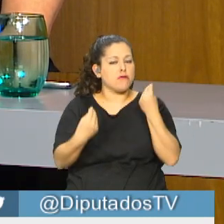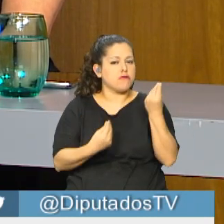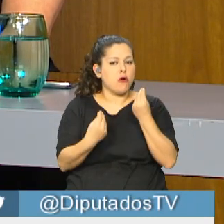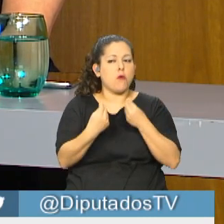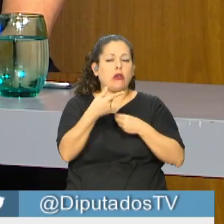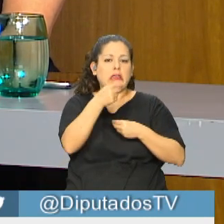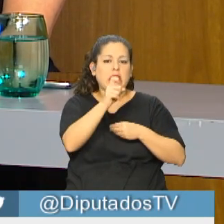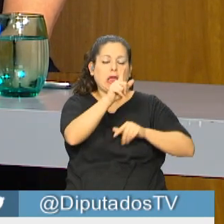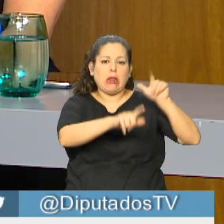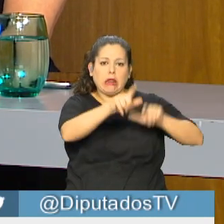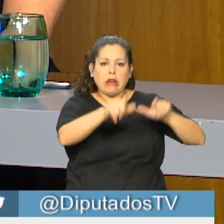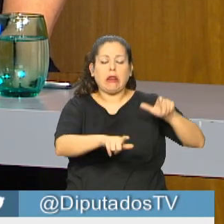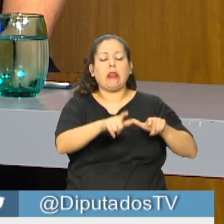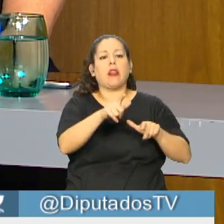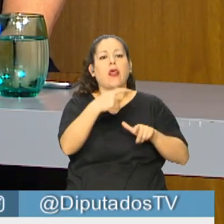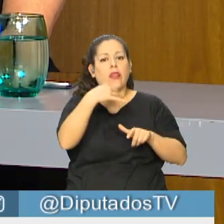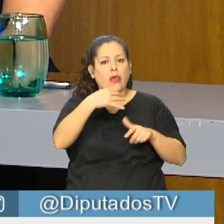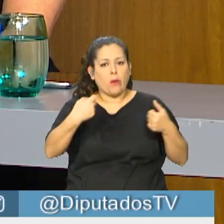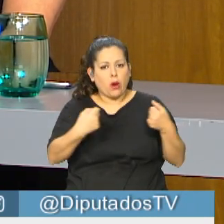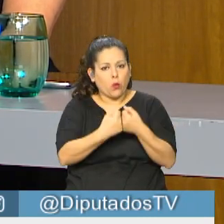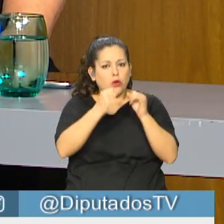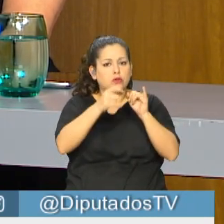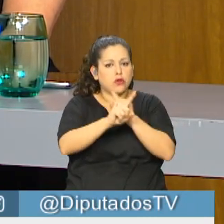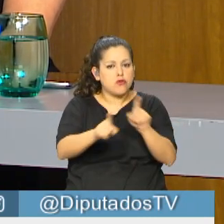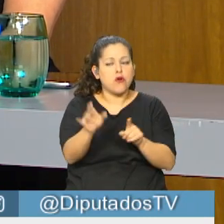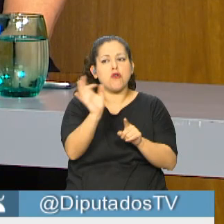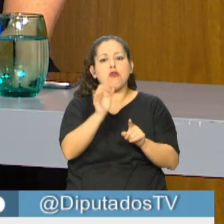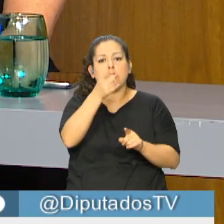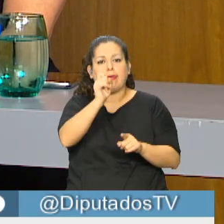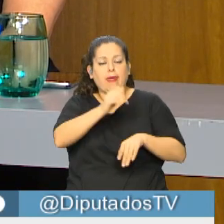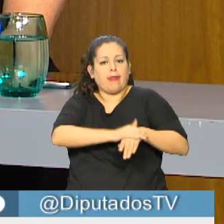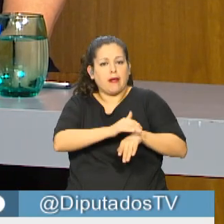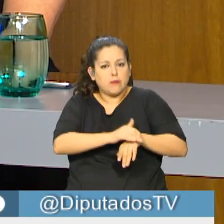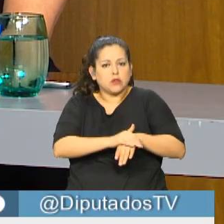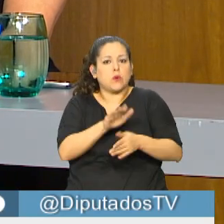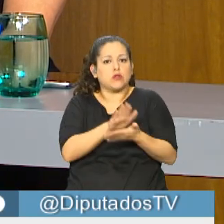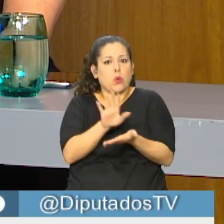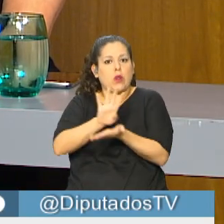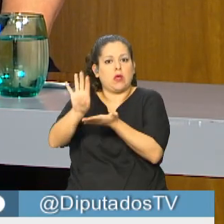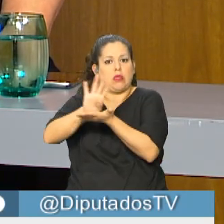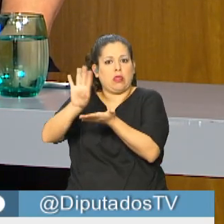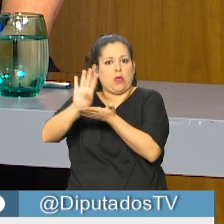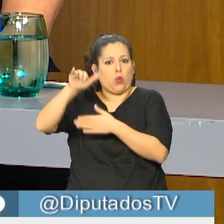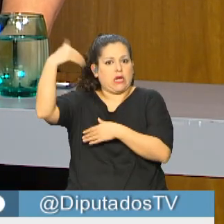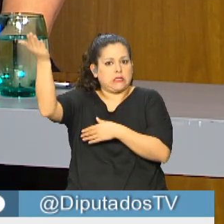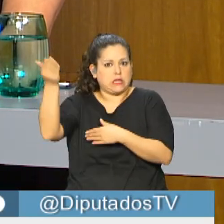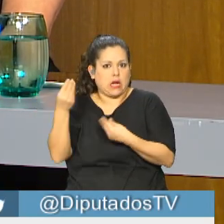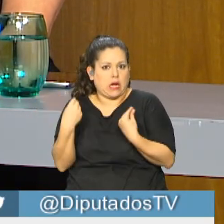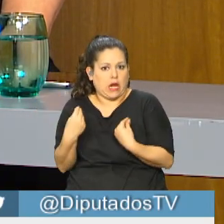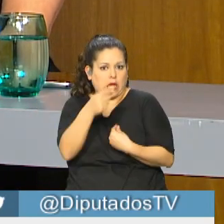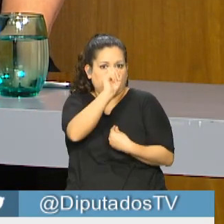deben estar de acuerdo o articulando la situación vinculada a la deuda externa. Tiene que ver con